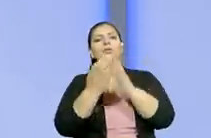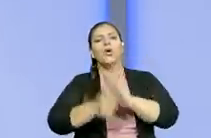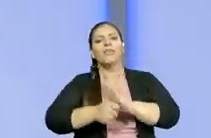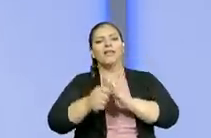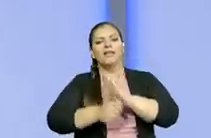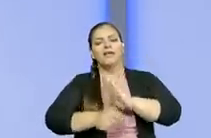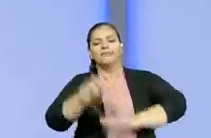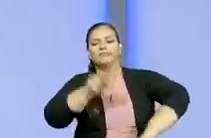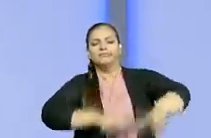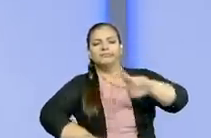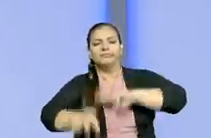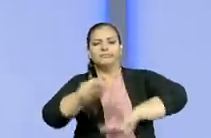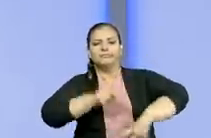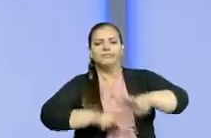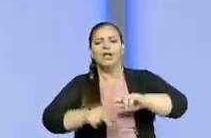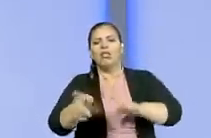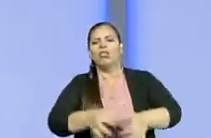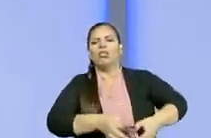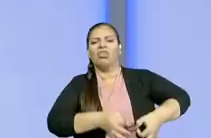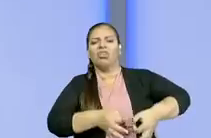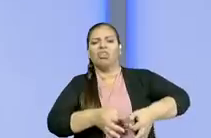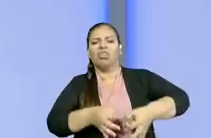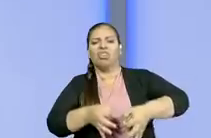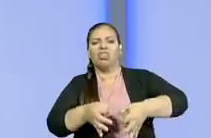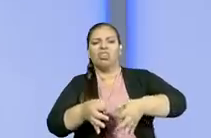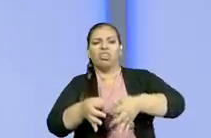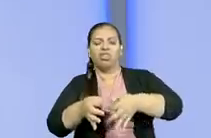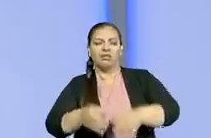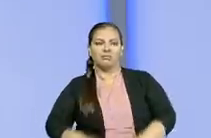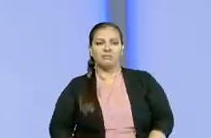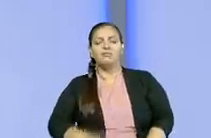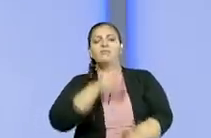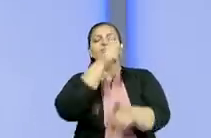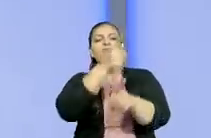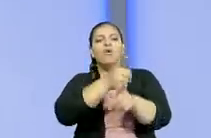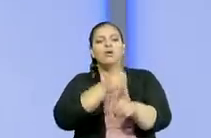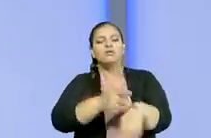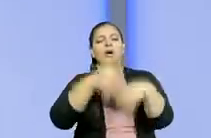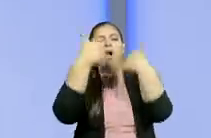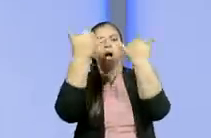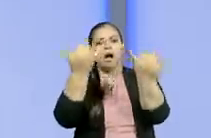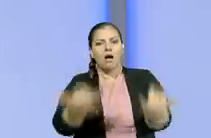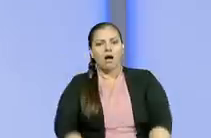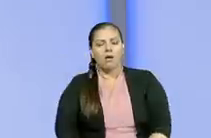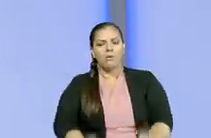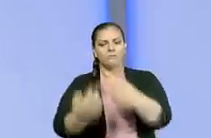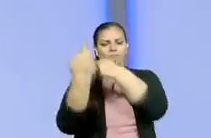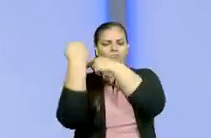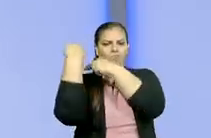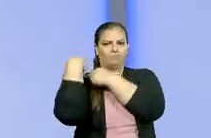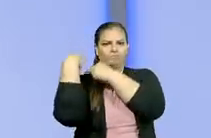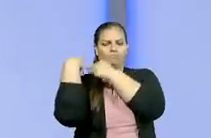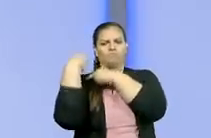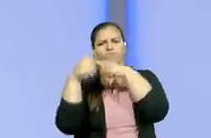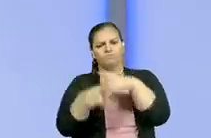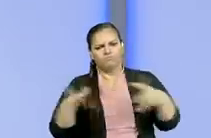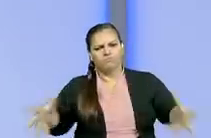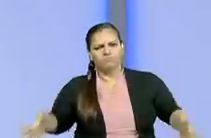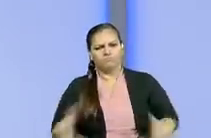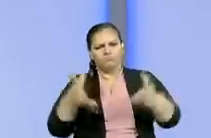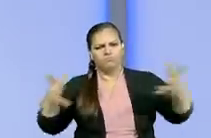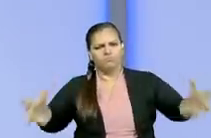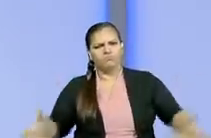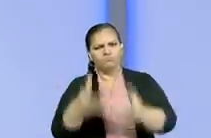se dilatan ciertos procesos. Así que nuestra obligación, nuestro deber y nuestra misión en este caso será reactivar